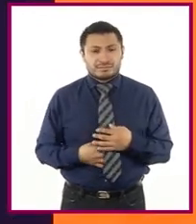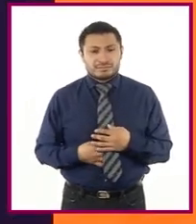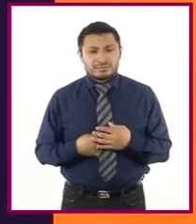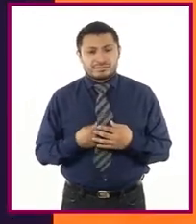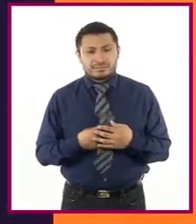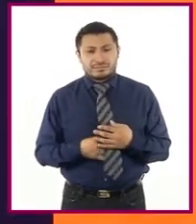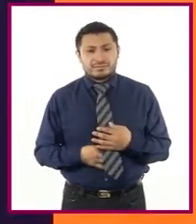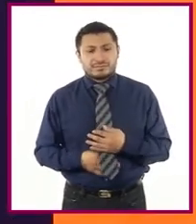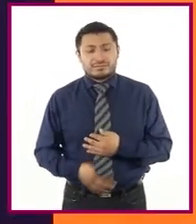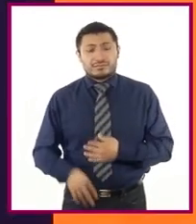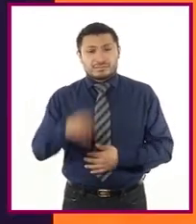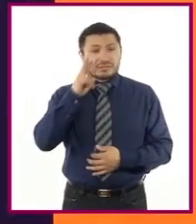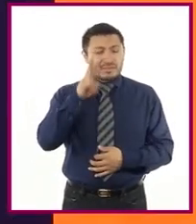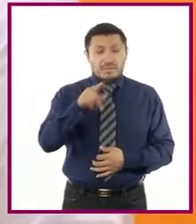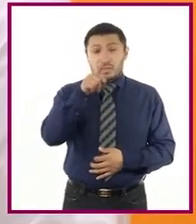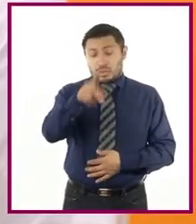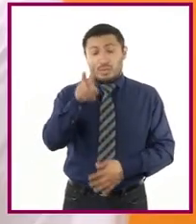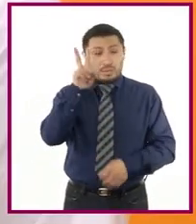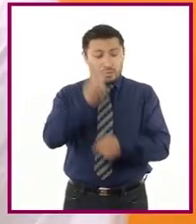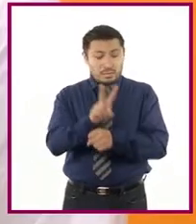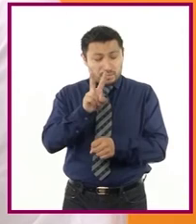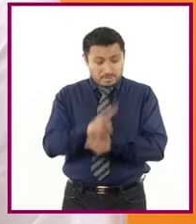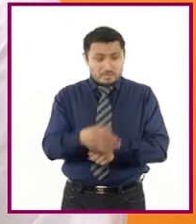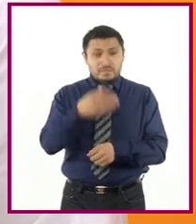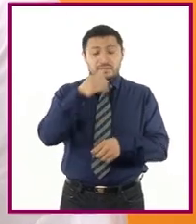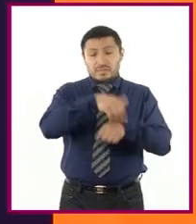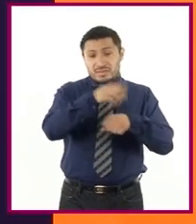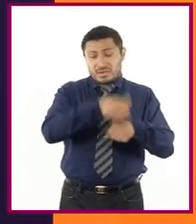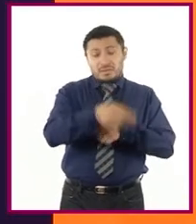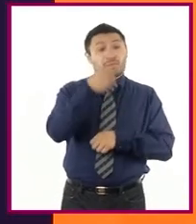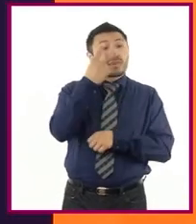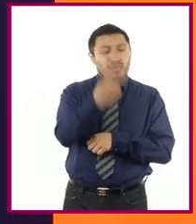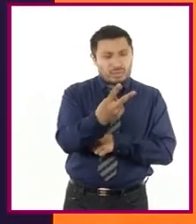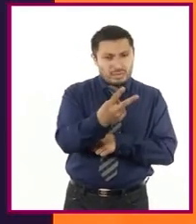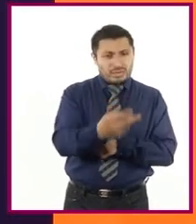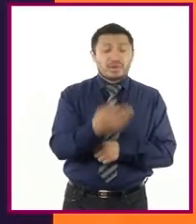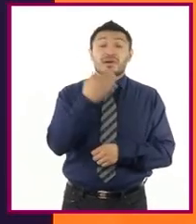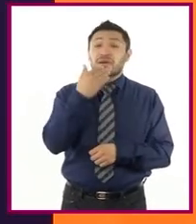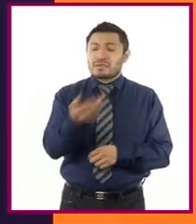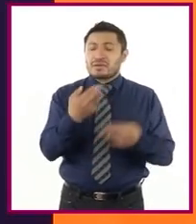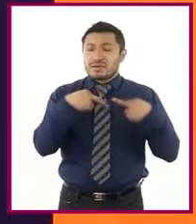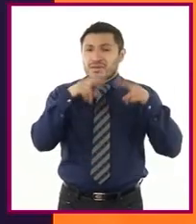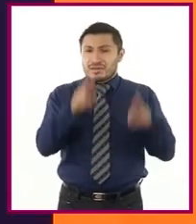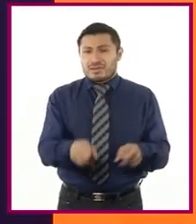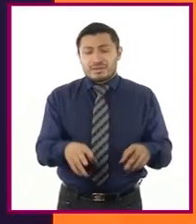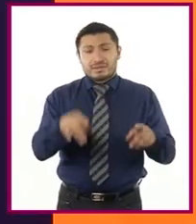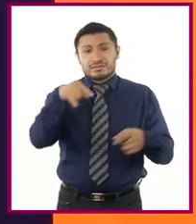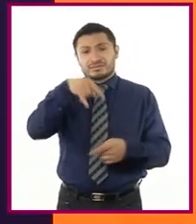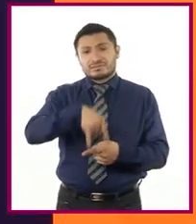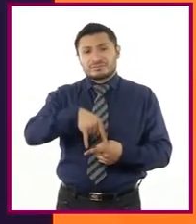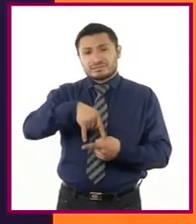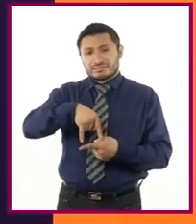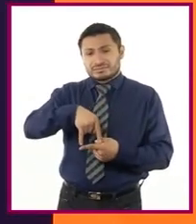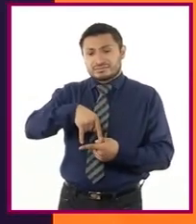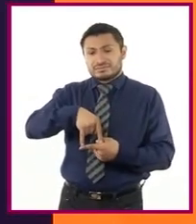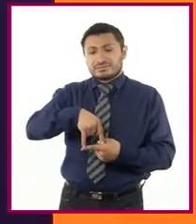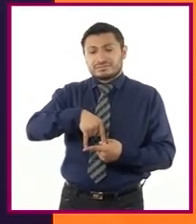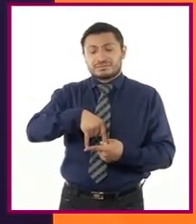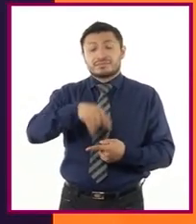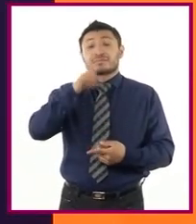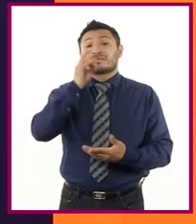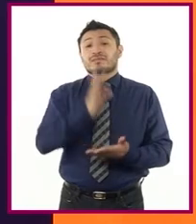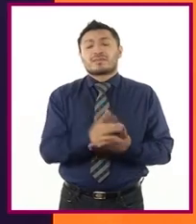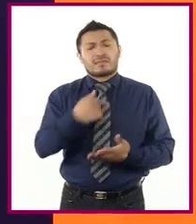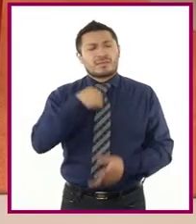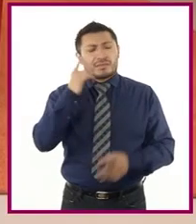Veo que la acción de supervisión, que tiene el número 2, está muy bien representada con un cuadrado. Solo